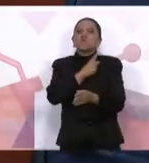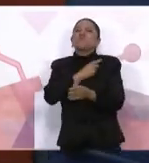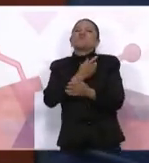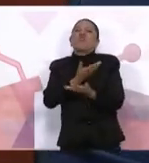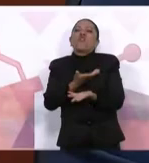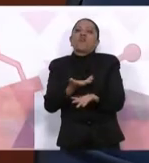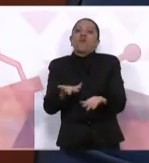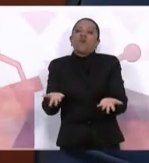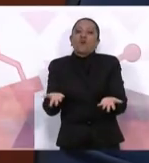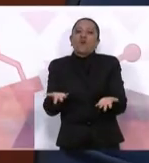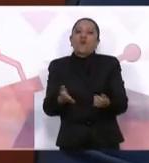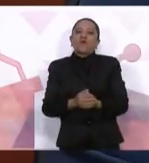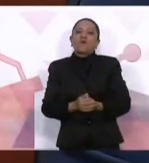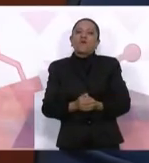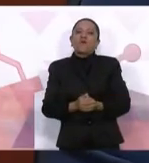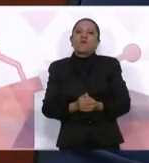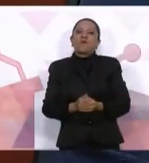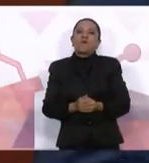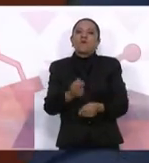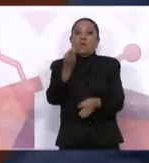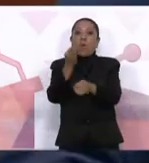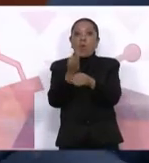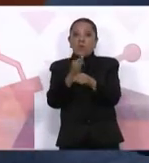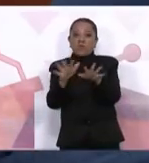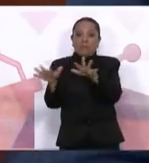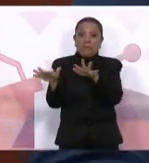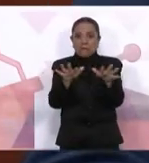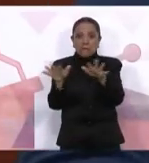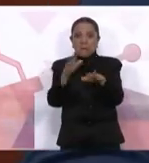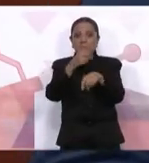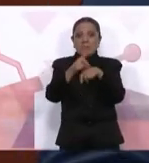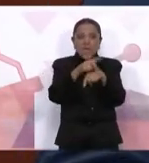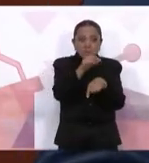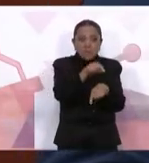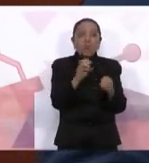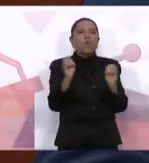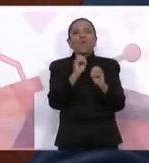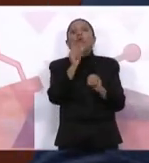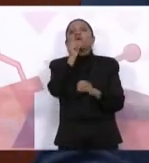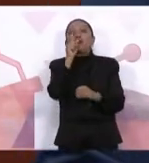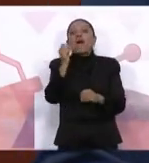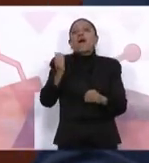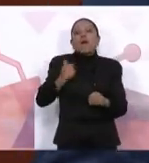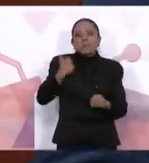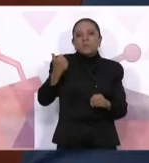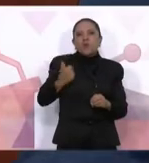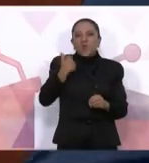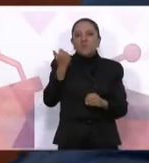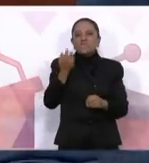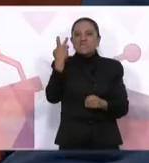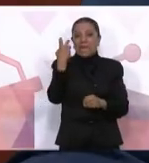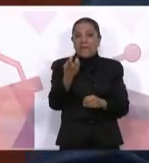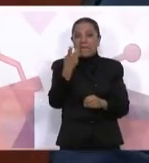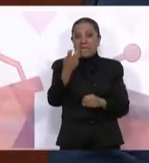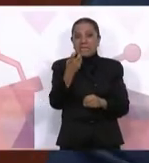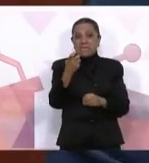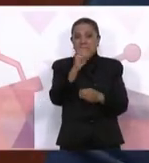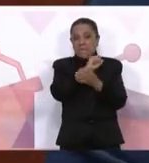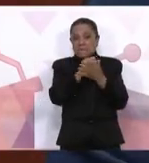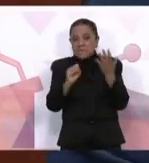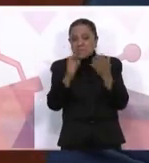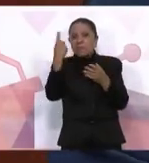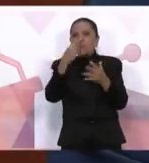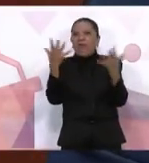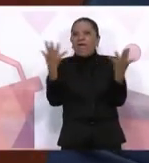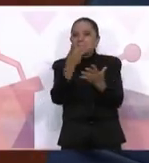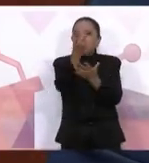que en este sismo se vio afectado sino aprovechar esta circunstancia para poder crear un plan de desarrollo